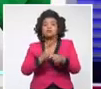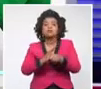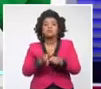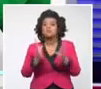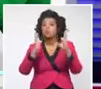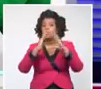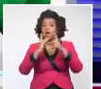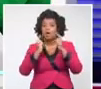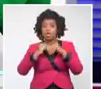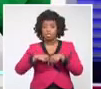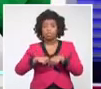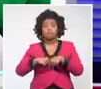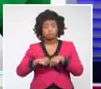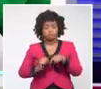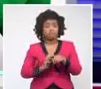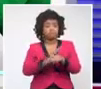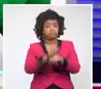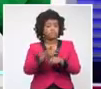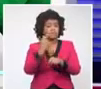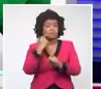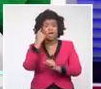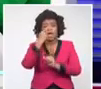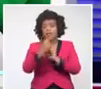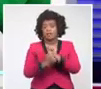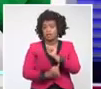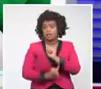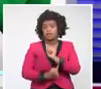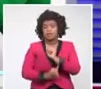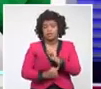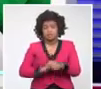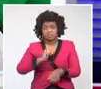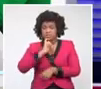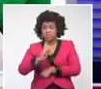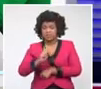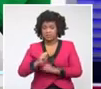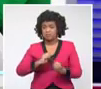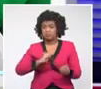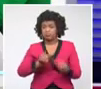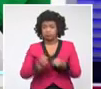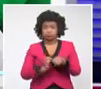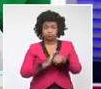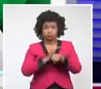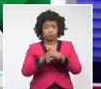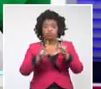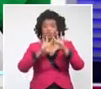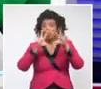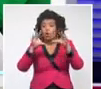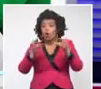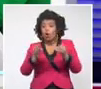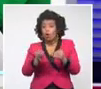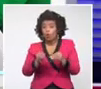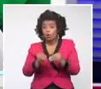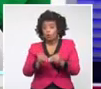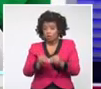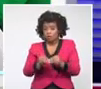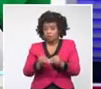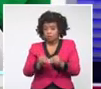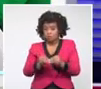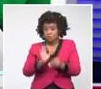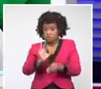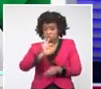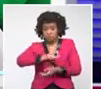característica que hace muy difícil el control de esta enfermedad. Y ya en el acumulado de todos los diagnosticados en Cuba,